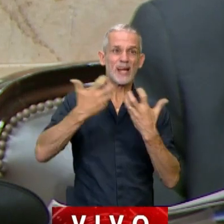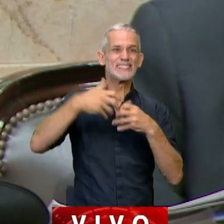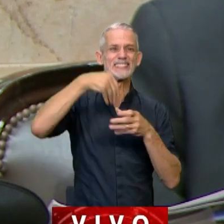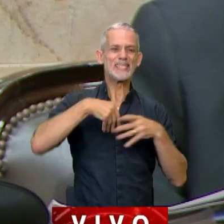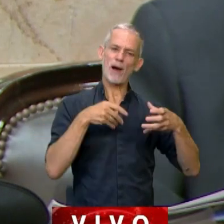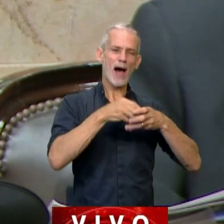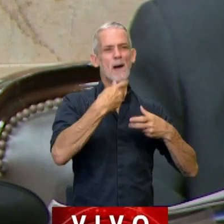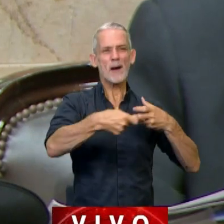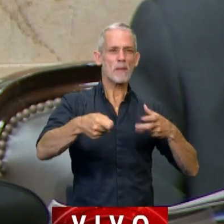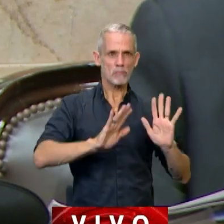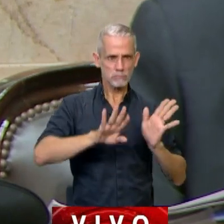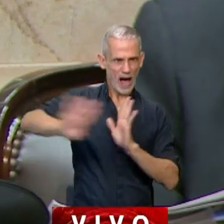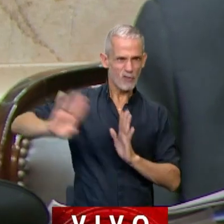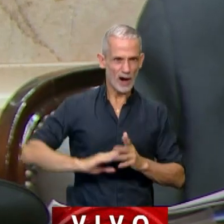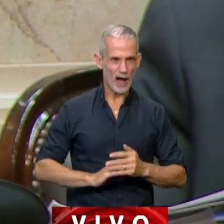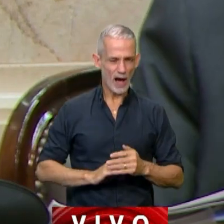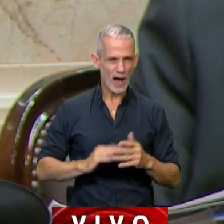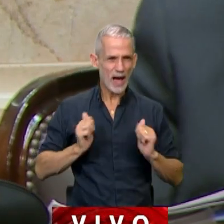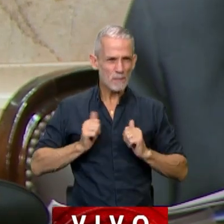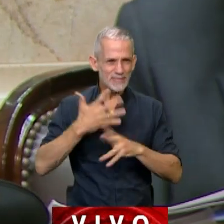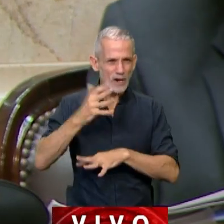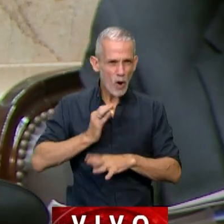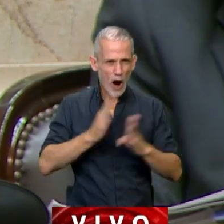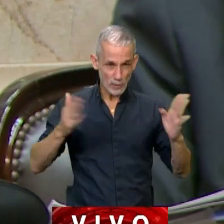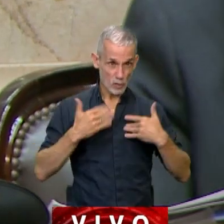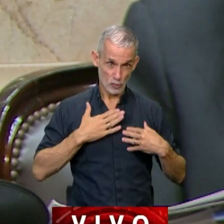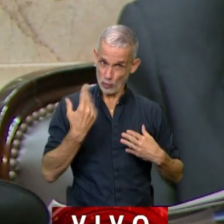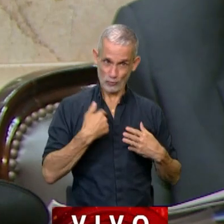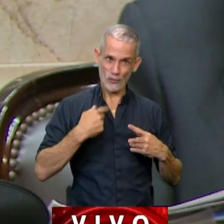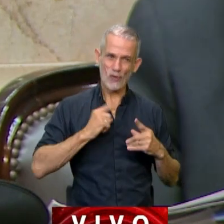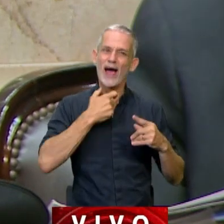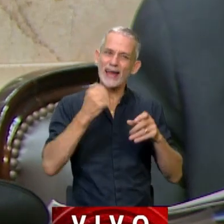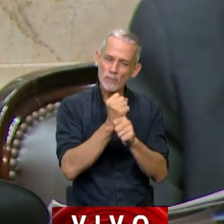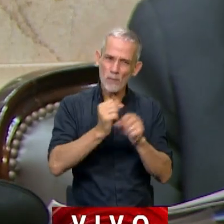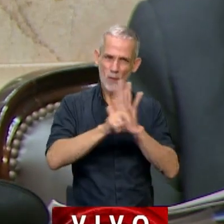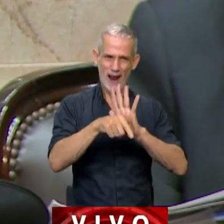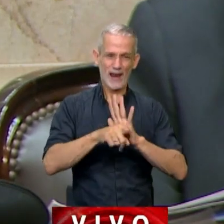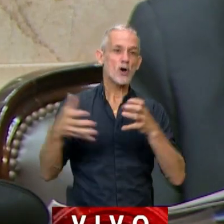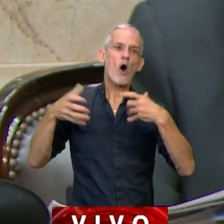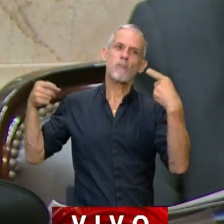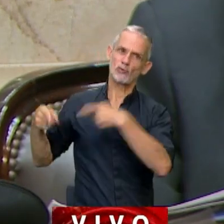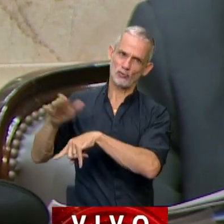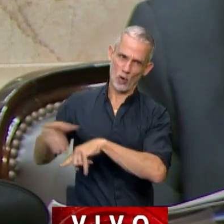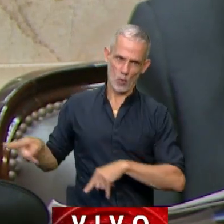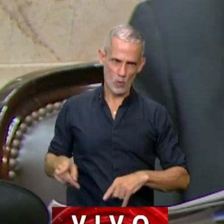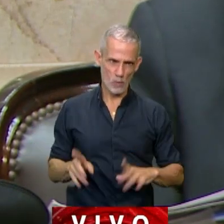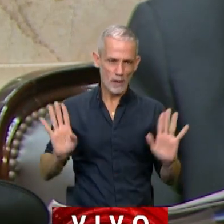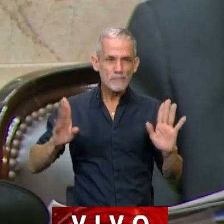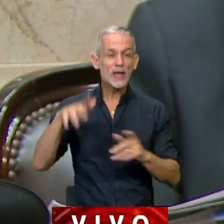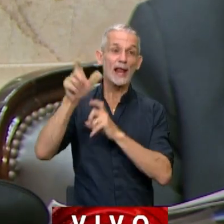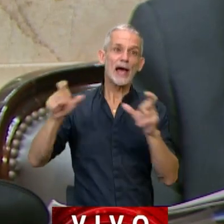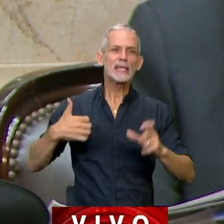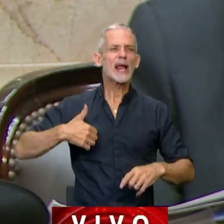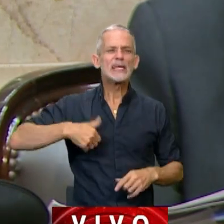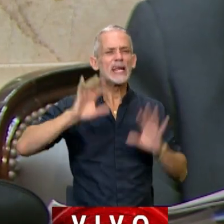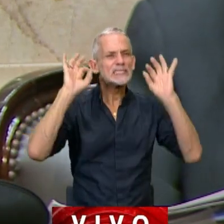sistema y no lo estamos dejando a nosotros porque nosotros queremos sancionar esta ley lo está dejando la oposición la gente